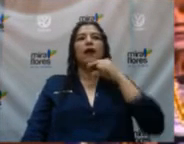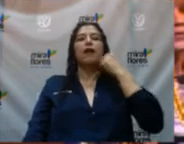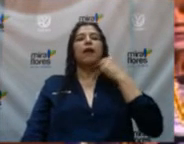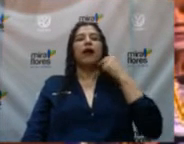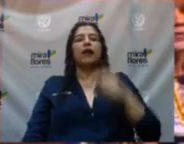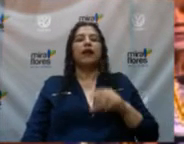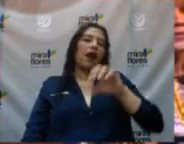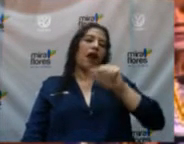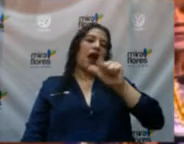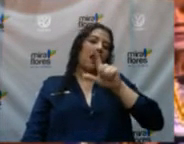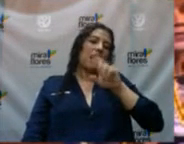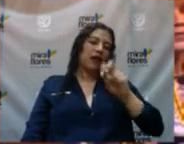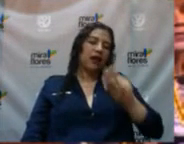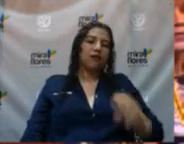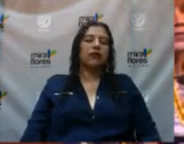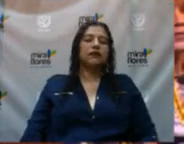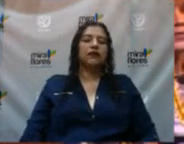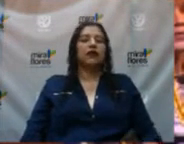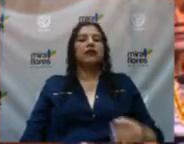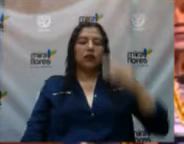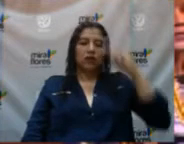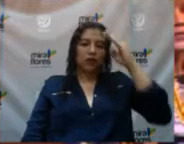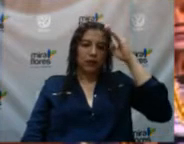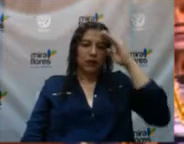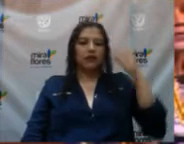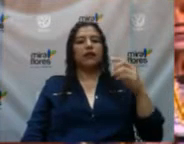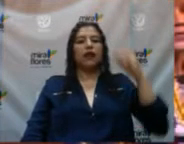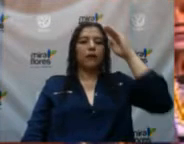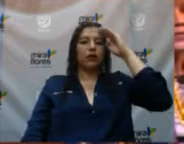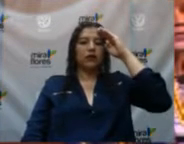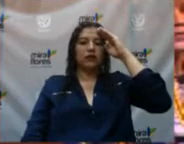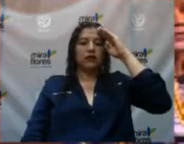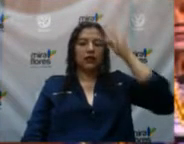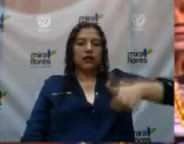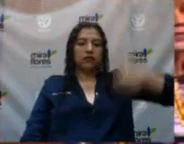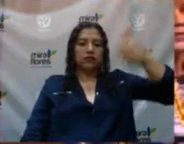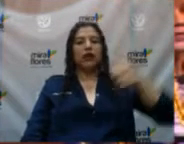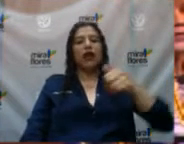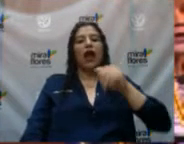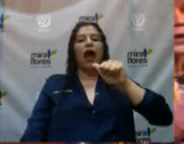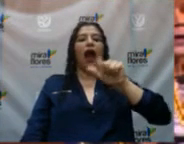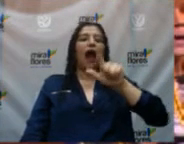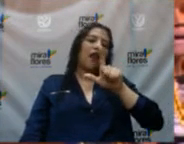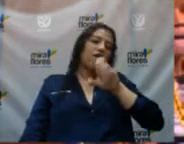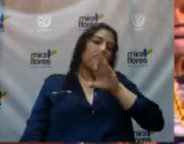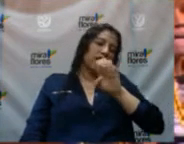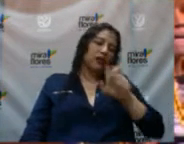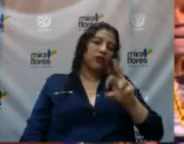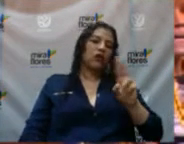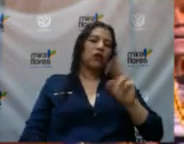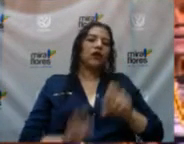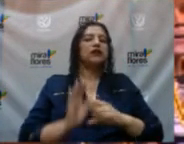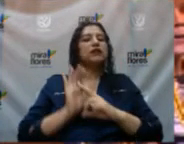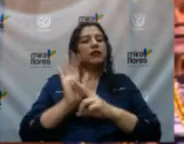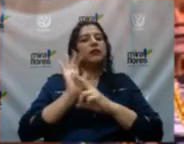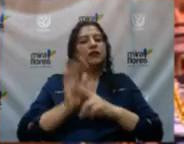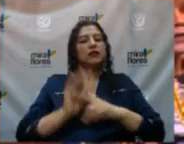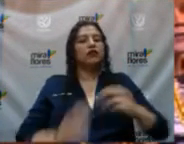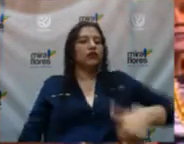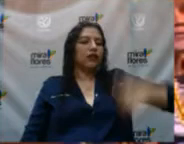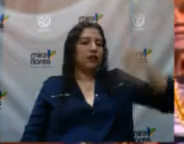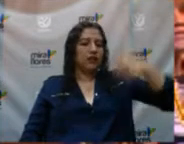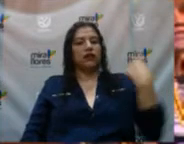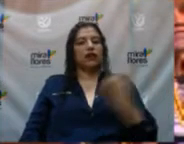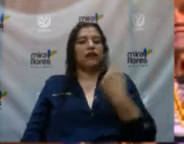Álvarez, señor Comandante de la Policía Nacional del Perú Alberto Rojas Méndez, en representación del señor Director General